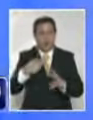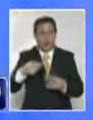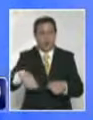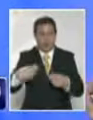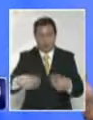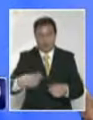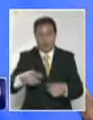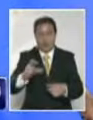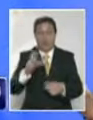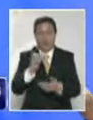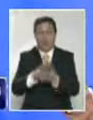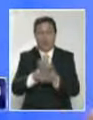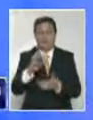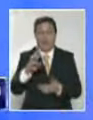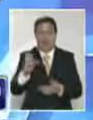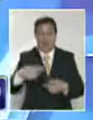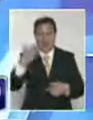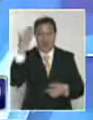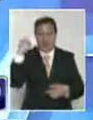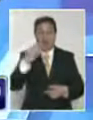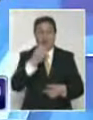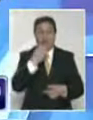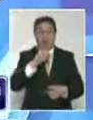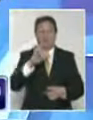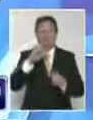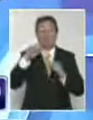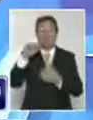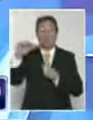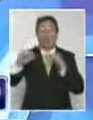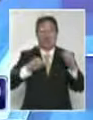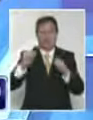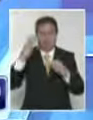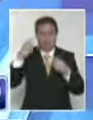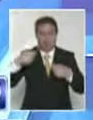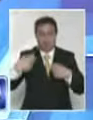por, no sé si tú te acuerdas de eso, que fue una protesta, o sea,